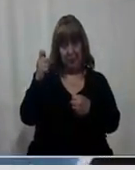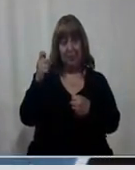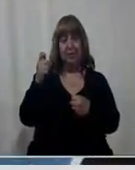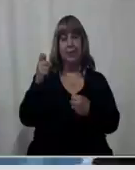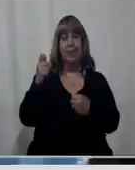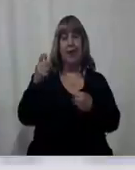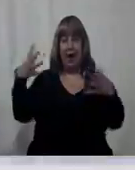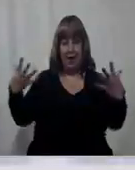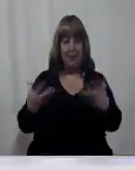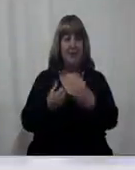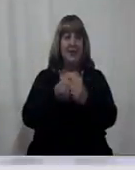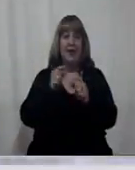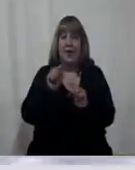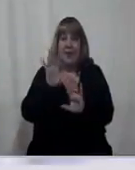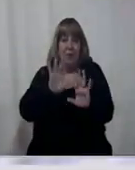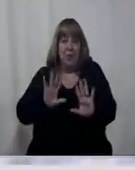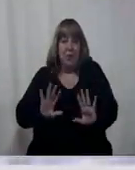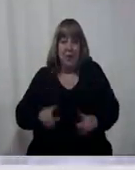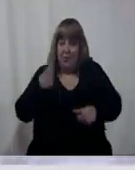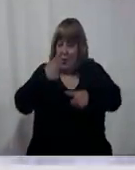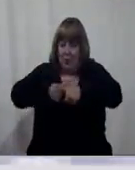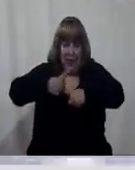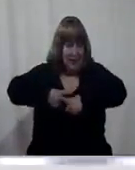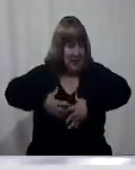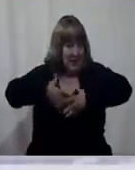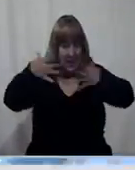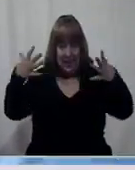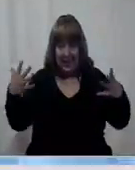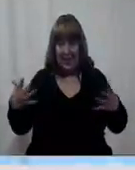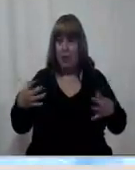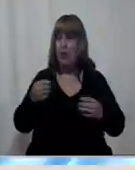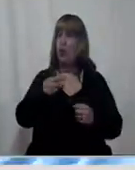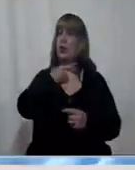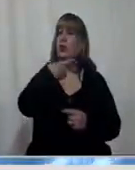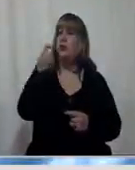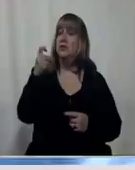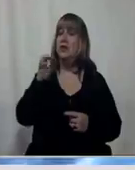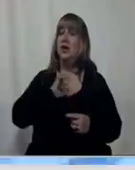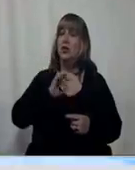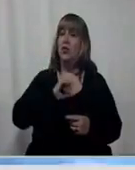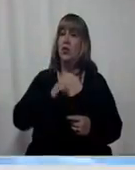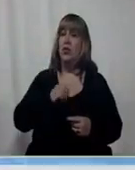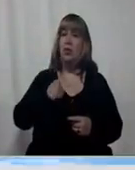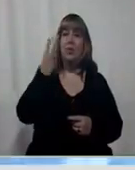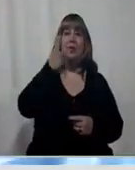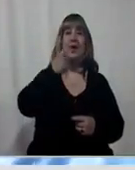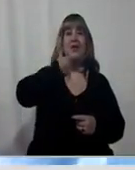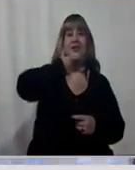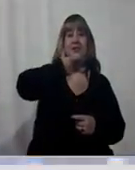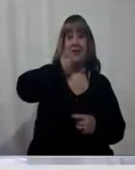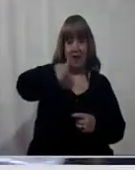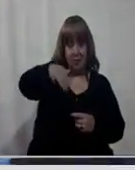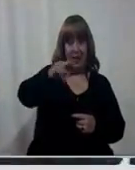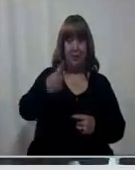Así que nos estamos preparando para el gran festejo del centenario. ¿Cuándo cumplen 100 años, diré? El 1 de septiembre cumplimos 100 años